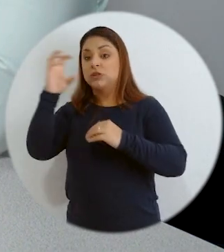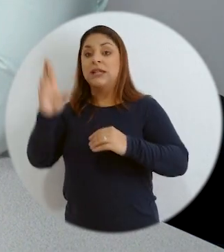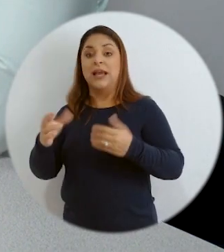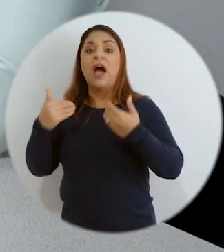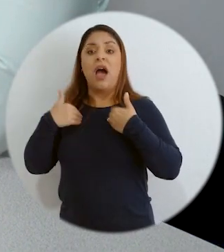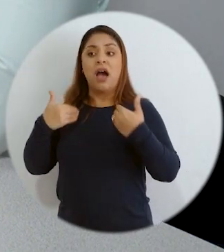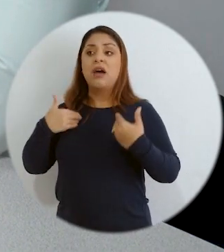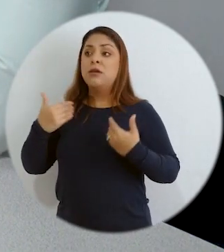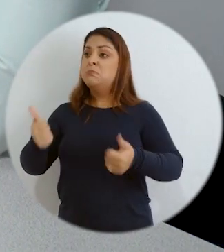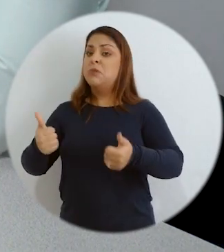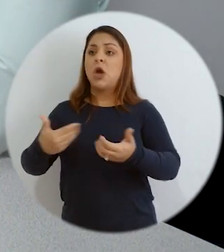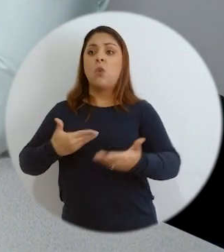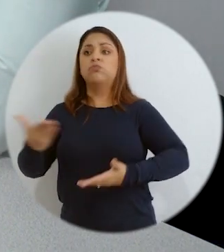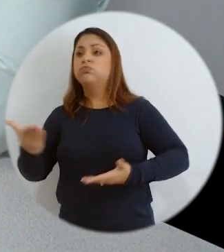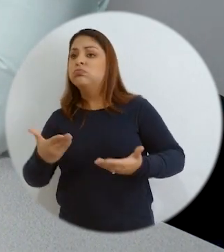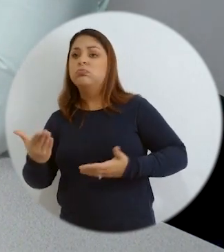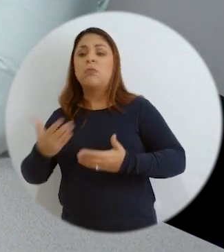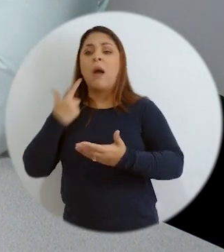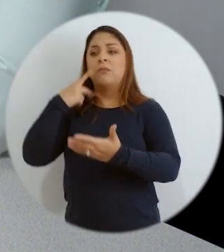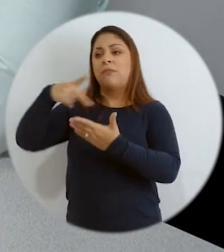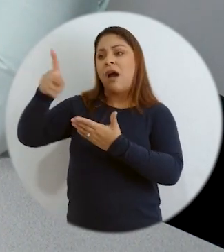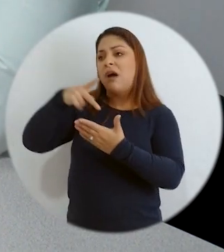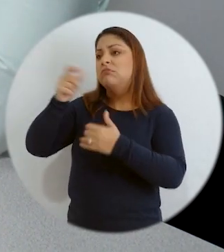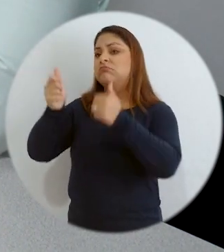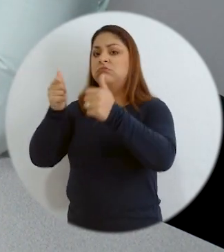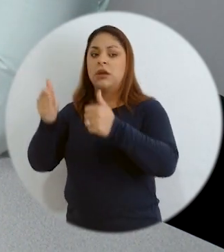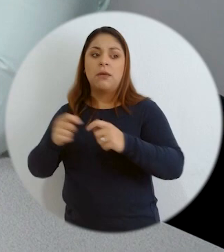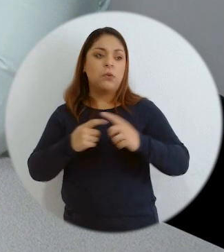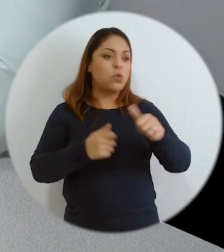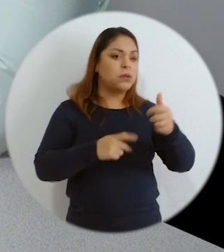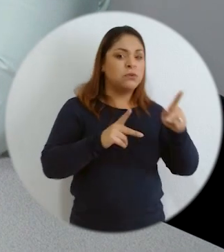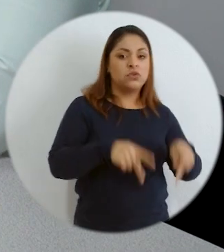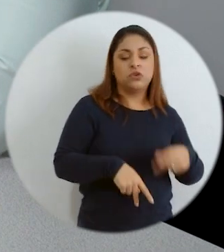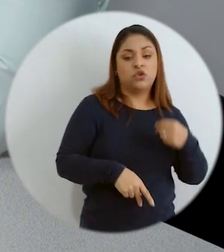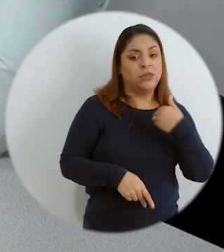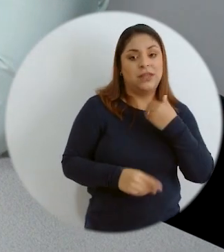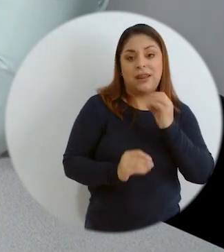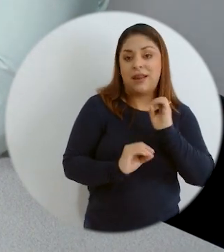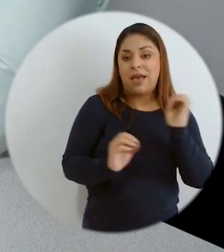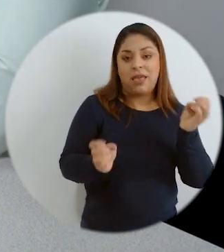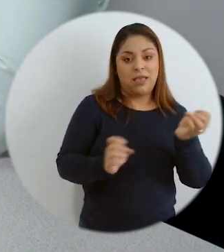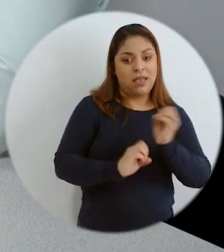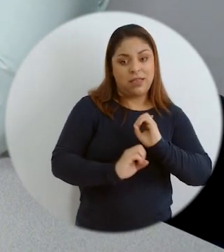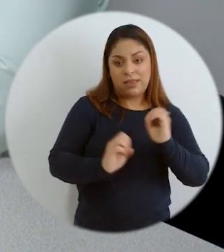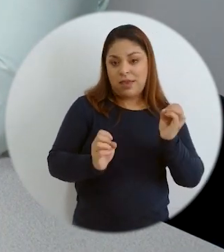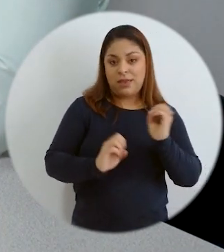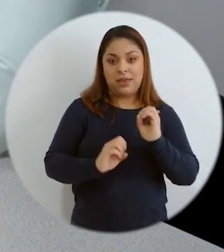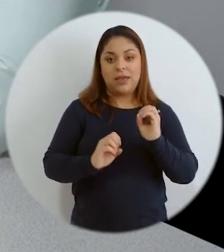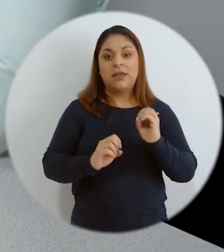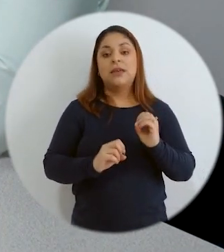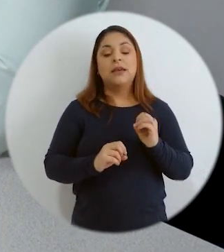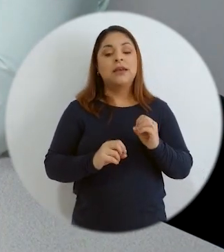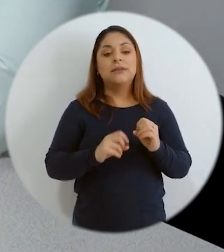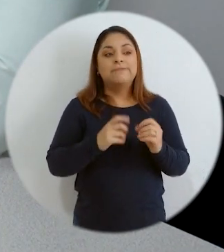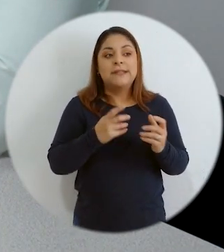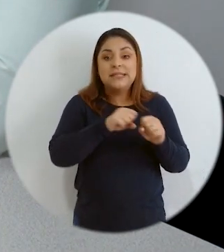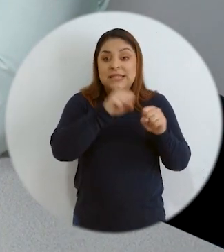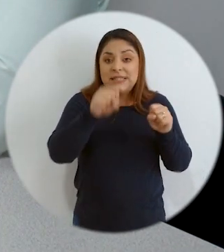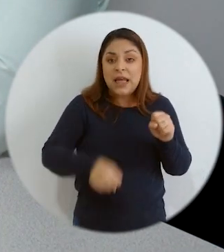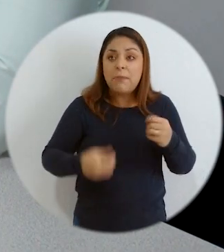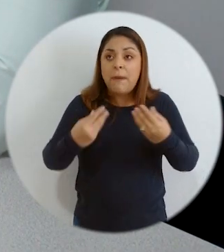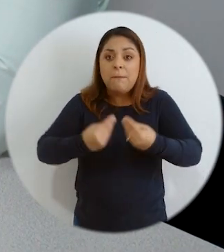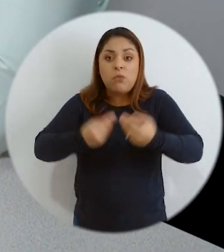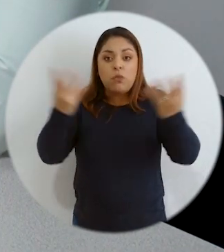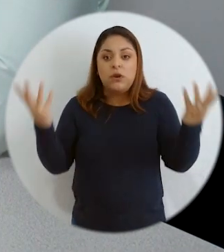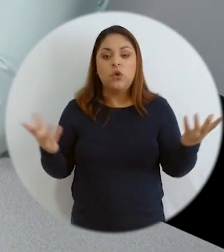sí tienen condiciones y servicios muy bien, los que no tienen casi nada de eso. Nuestro sistema educativo público, en la debacle en la que se